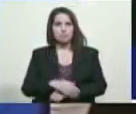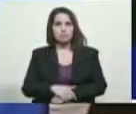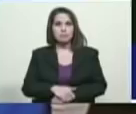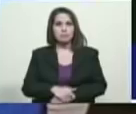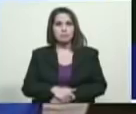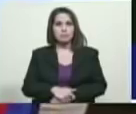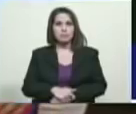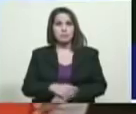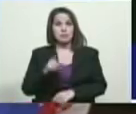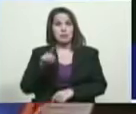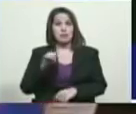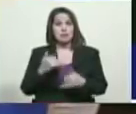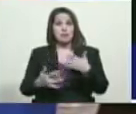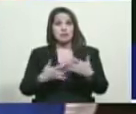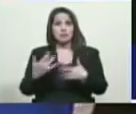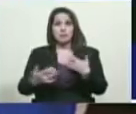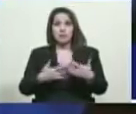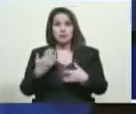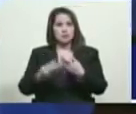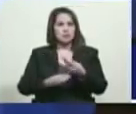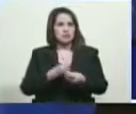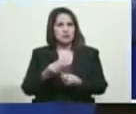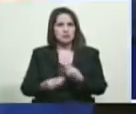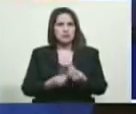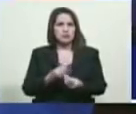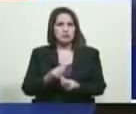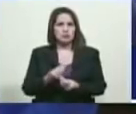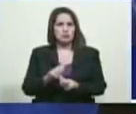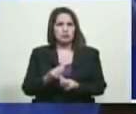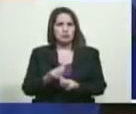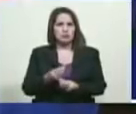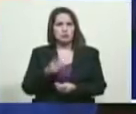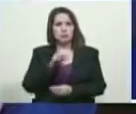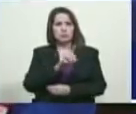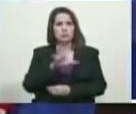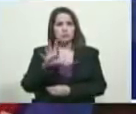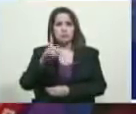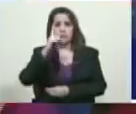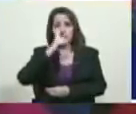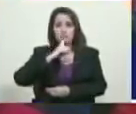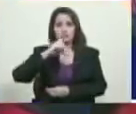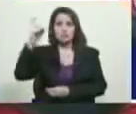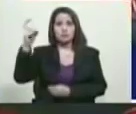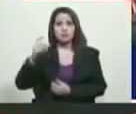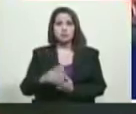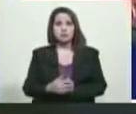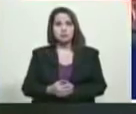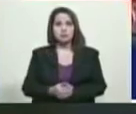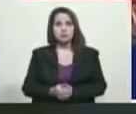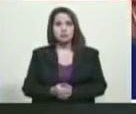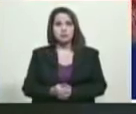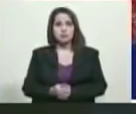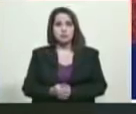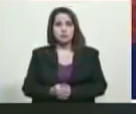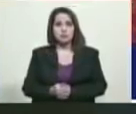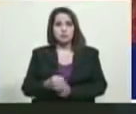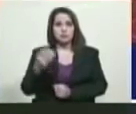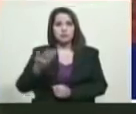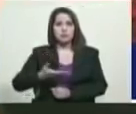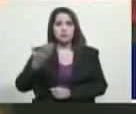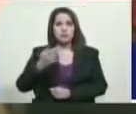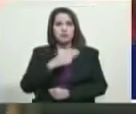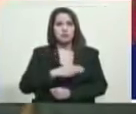Esta actividad se lleva a cabo a propósito del 15º aniversario de esta importantísima misión